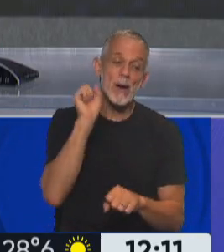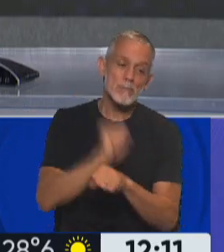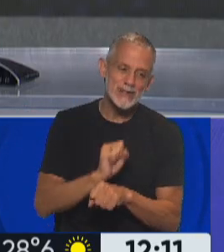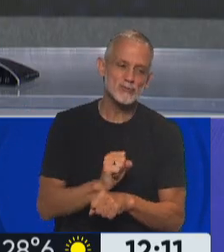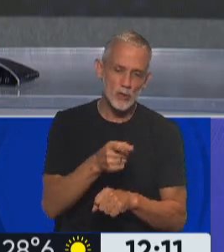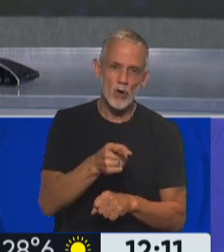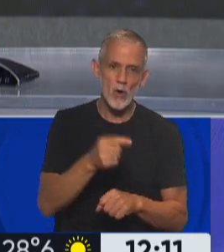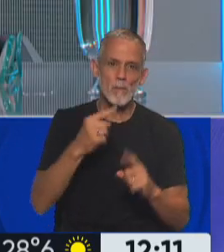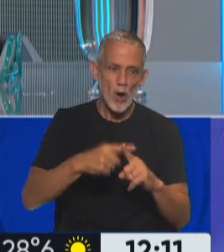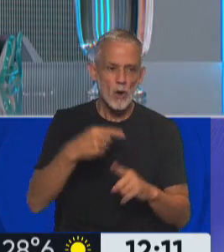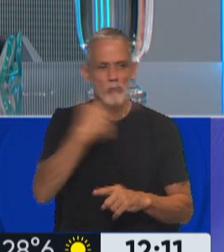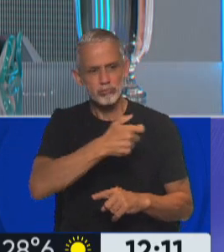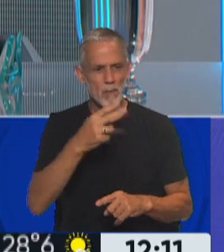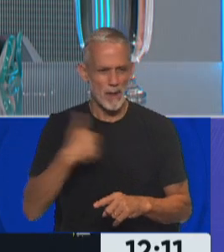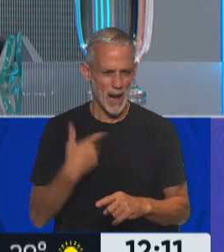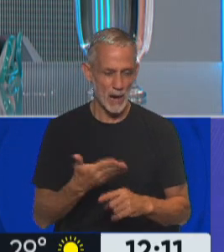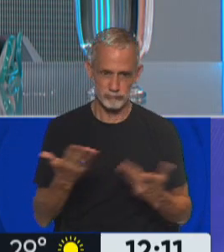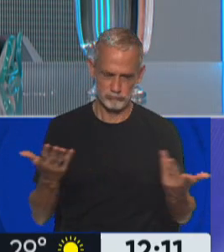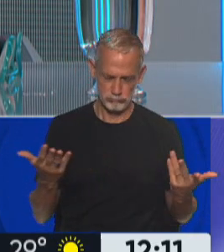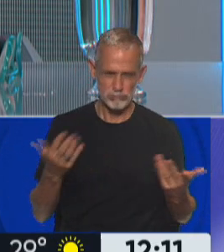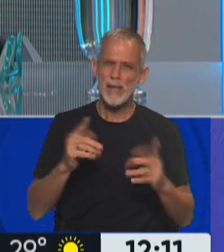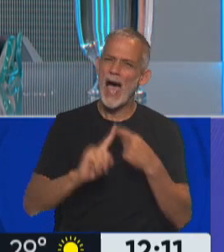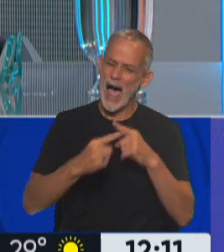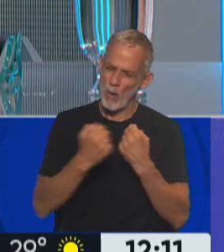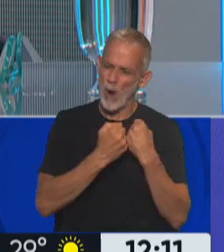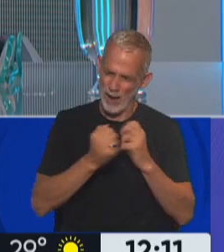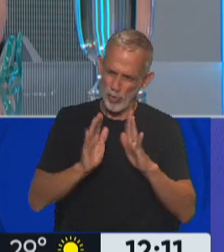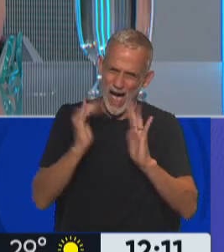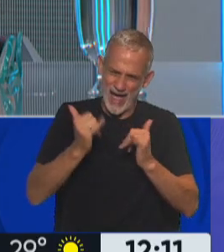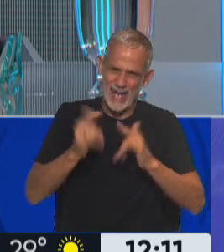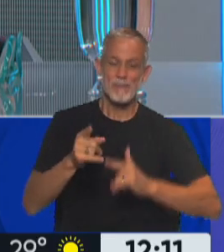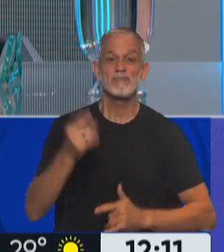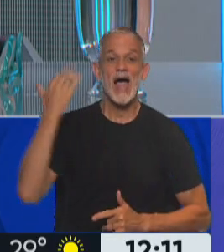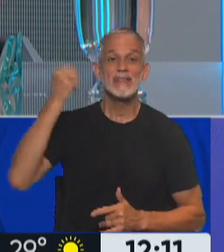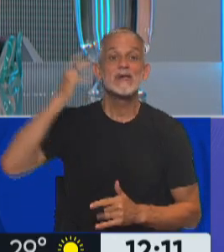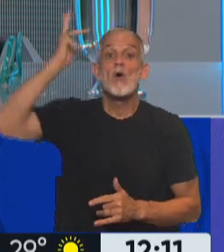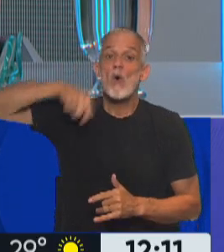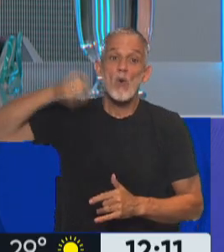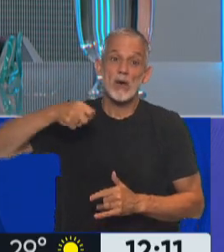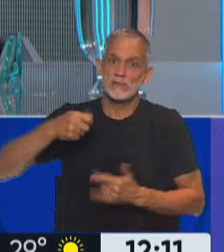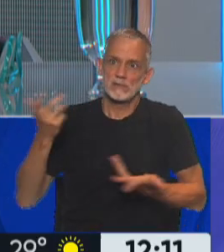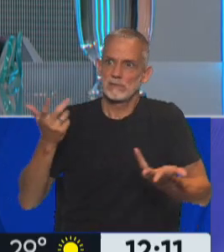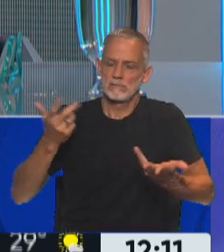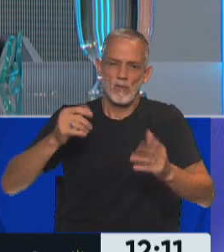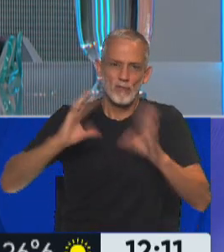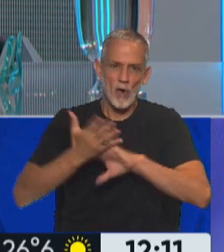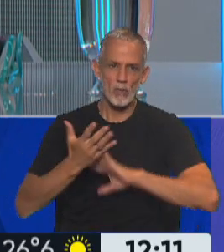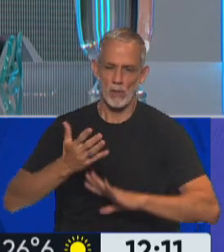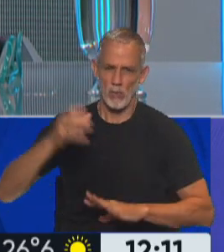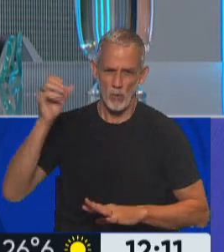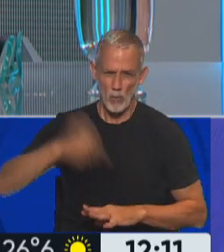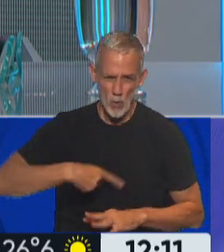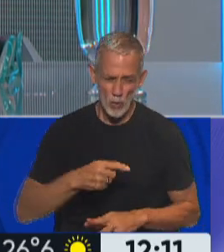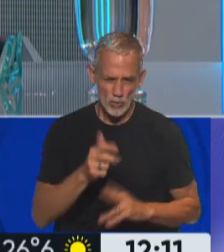por el femicidio de su mamá? Bueno, eso también es consensuado. En algún momento era directamente el juzgado y de una manera que a veces no era la